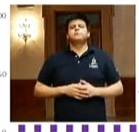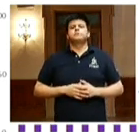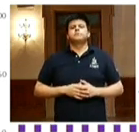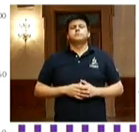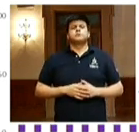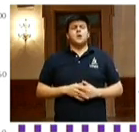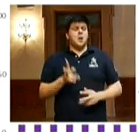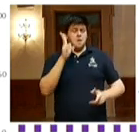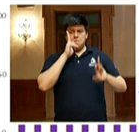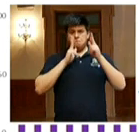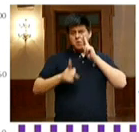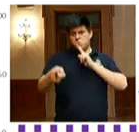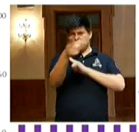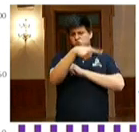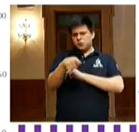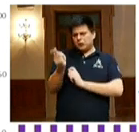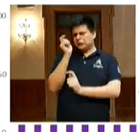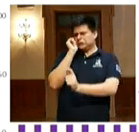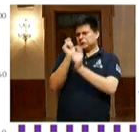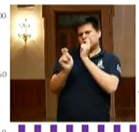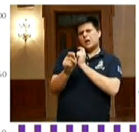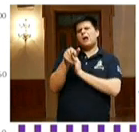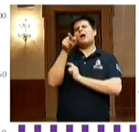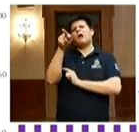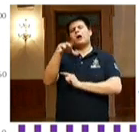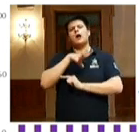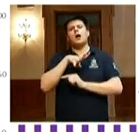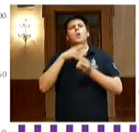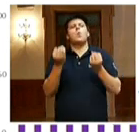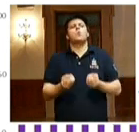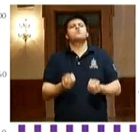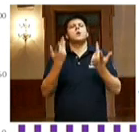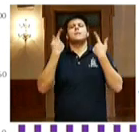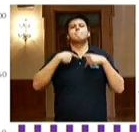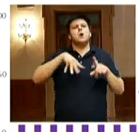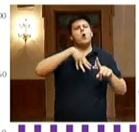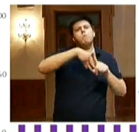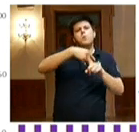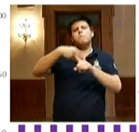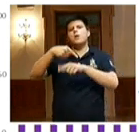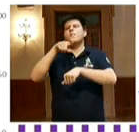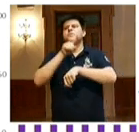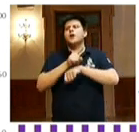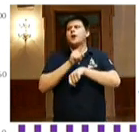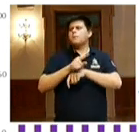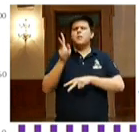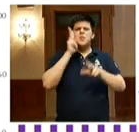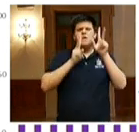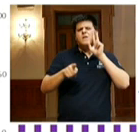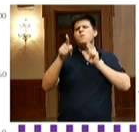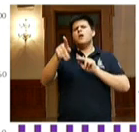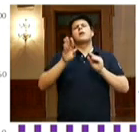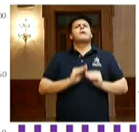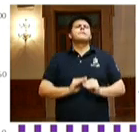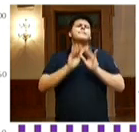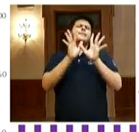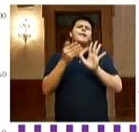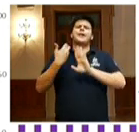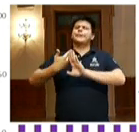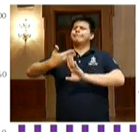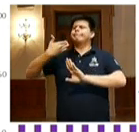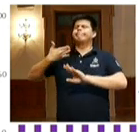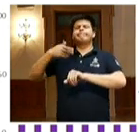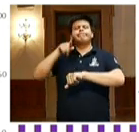ahí tienen ustedes la curva de la incidencia diaria y vean ustedes cómo es evidente que en los últimos